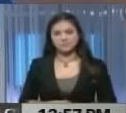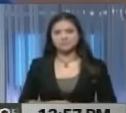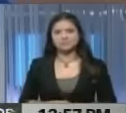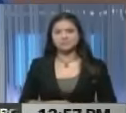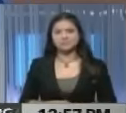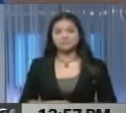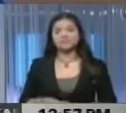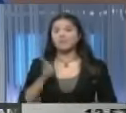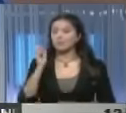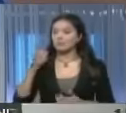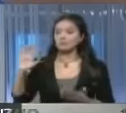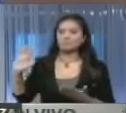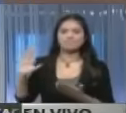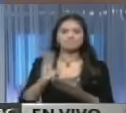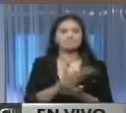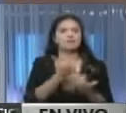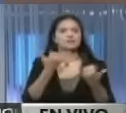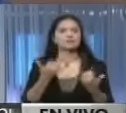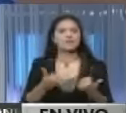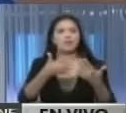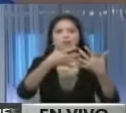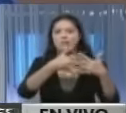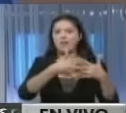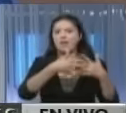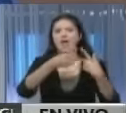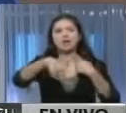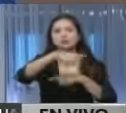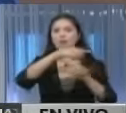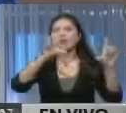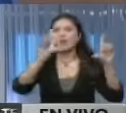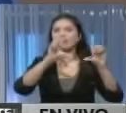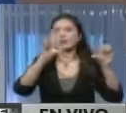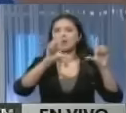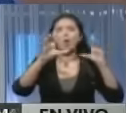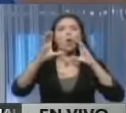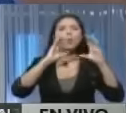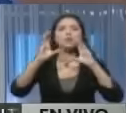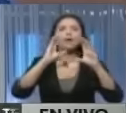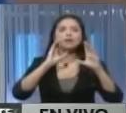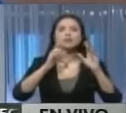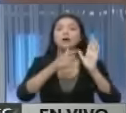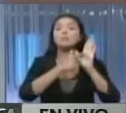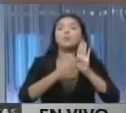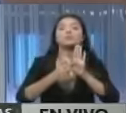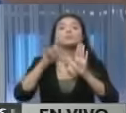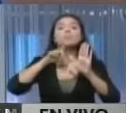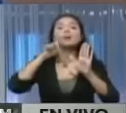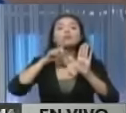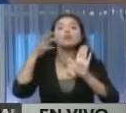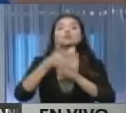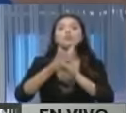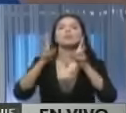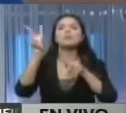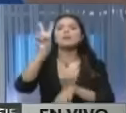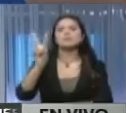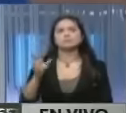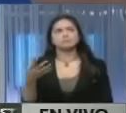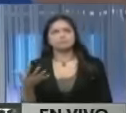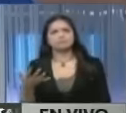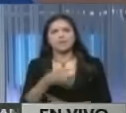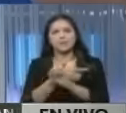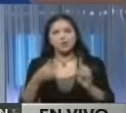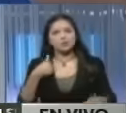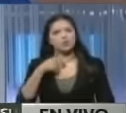Hay que derrotar a las transnacionales de la comunicación que quieren vender mentiras sobre Venezuela. Y cada vez que